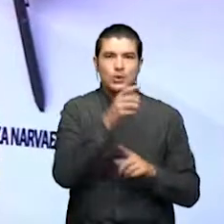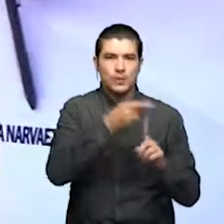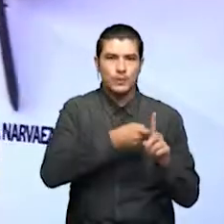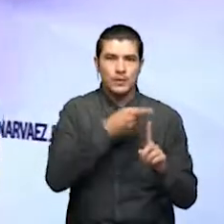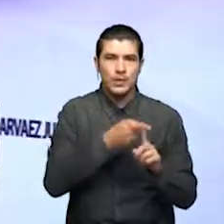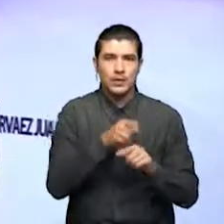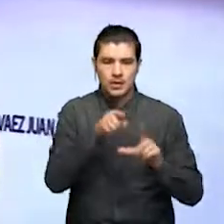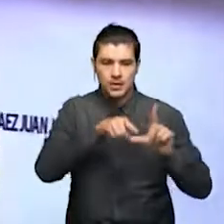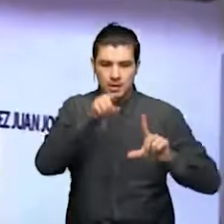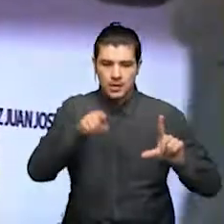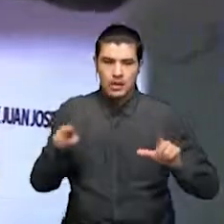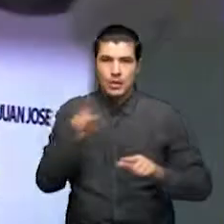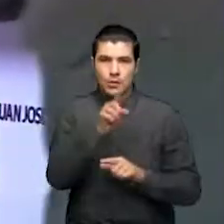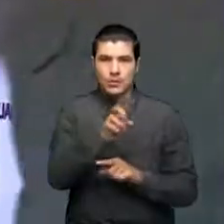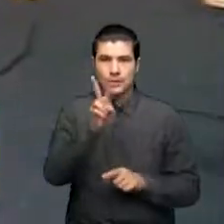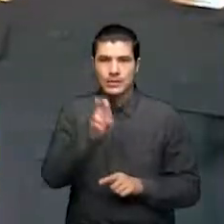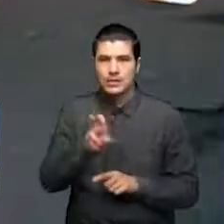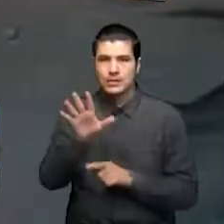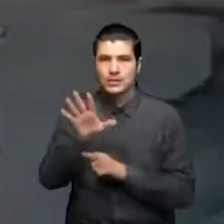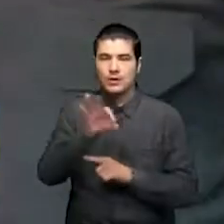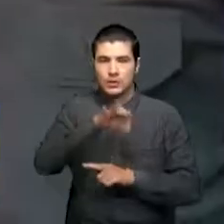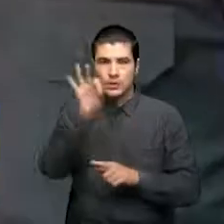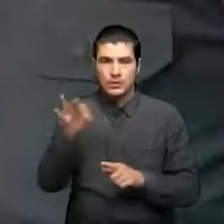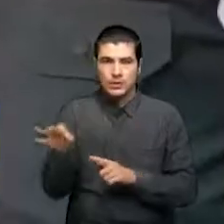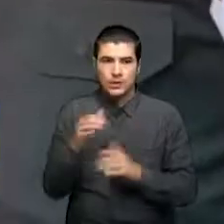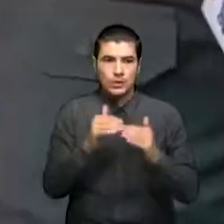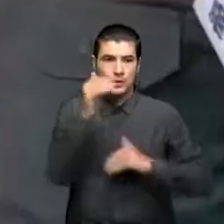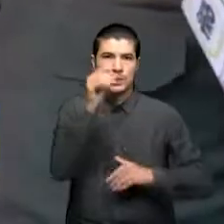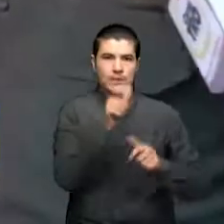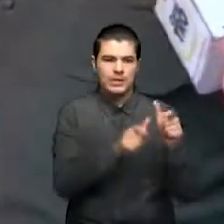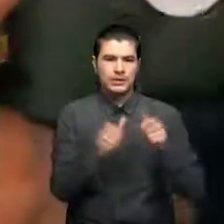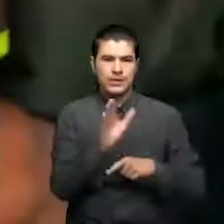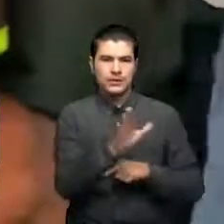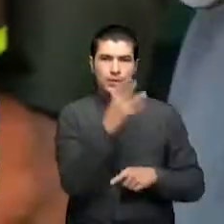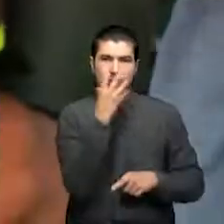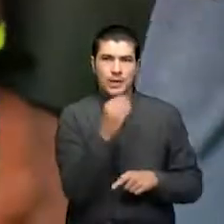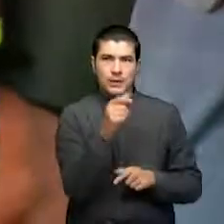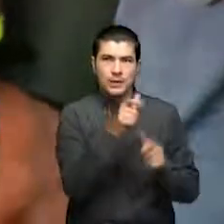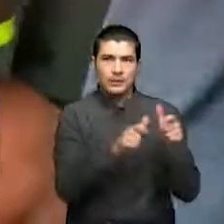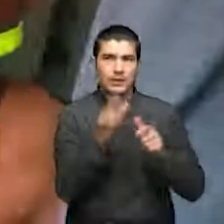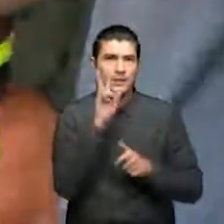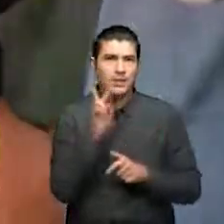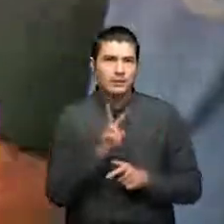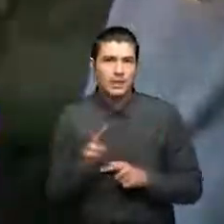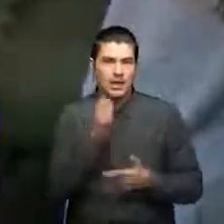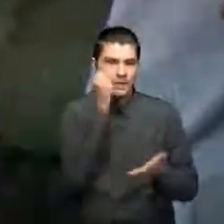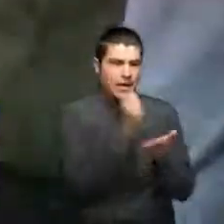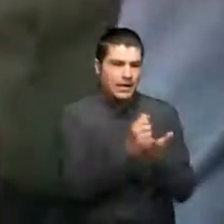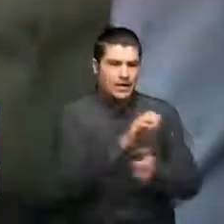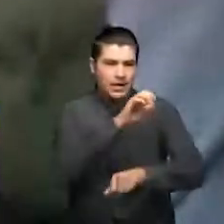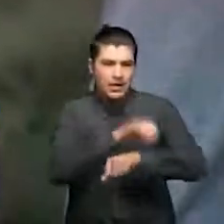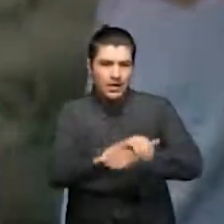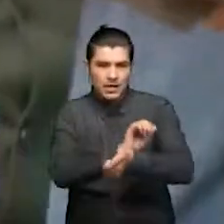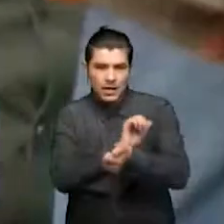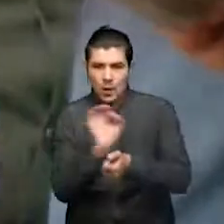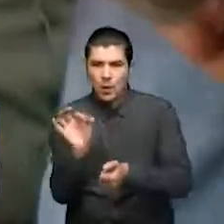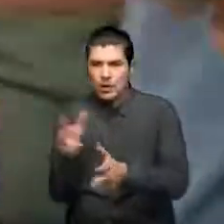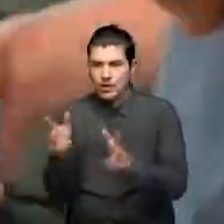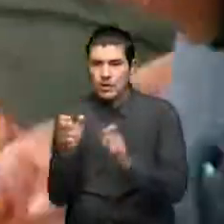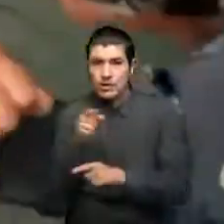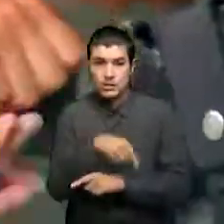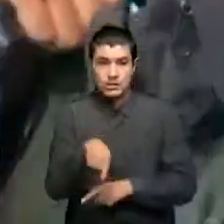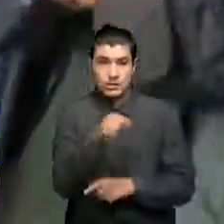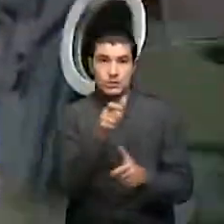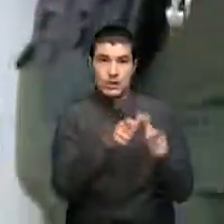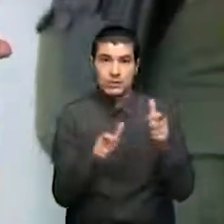en un 175 por ciento se incrementaron las capturas de delincuentes venezolanos siendo el homicidio el secuestro y la extorsión los delitos más